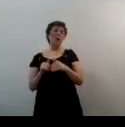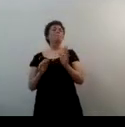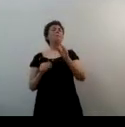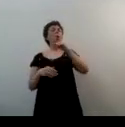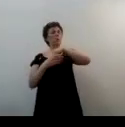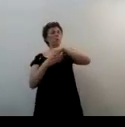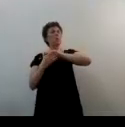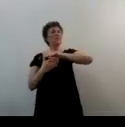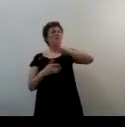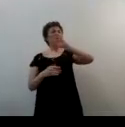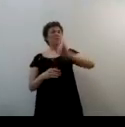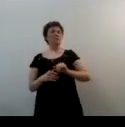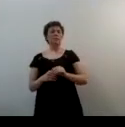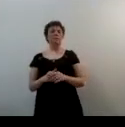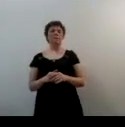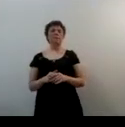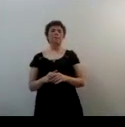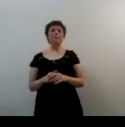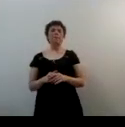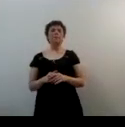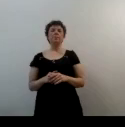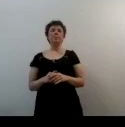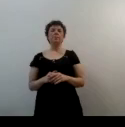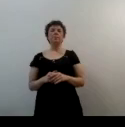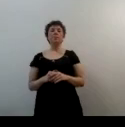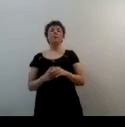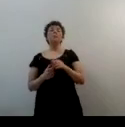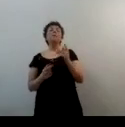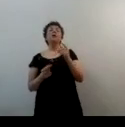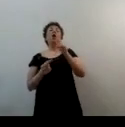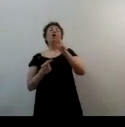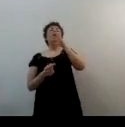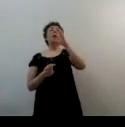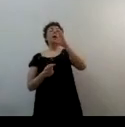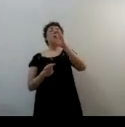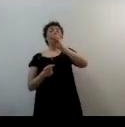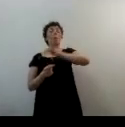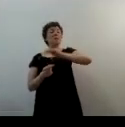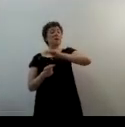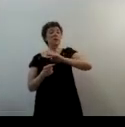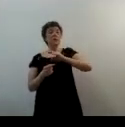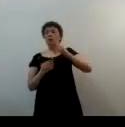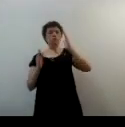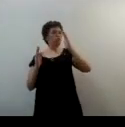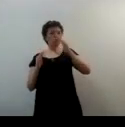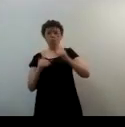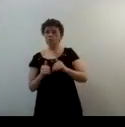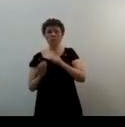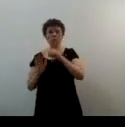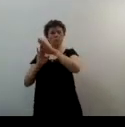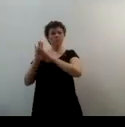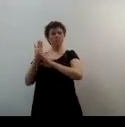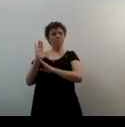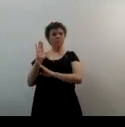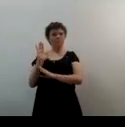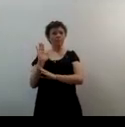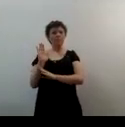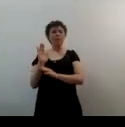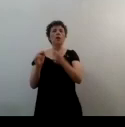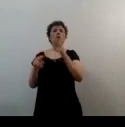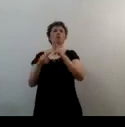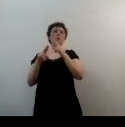fibra. Y no tiene un alto contenido en carbohidratos. De todo ese listado de, bueno, que pongo drupa y bayas, no hace falta que os aprendéis el nombre